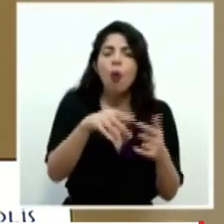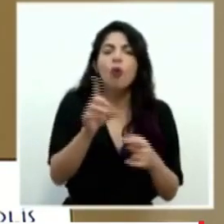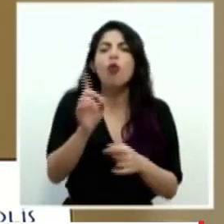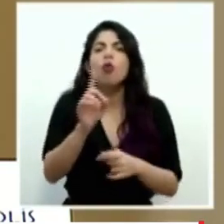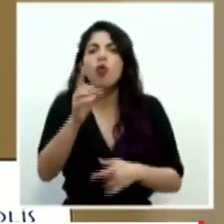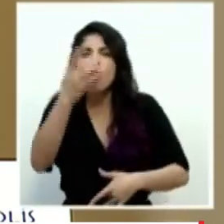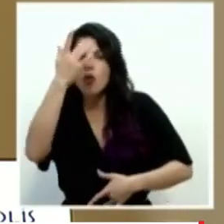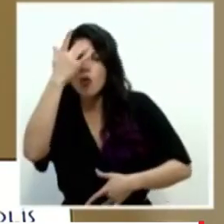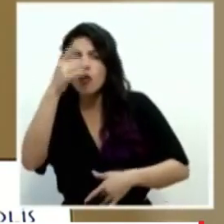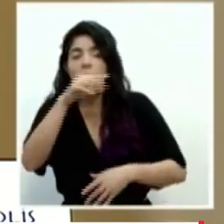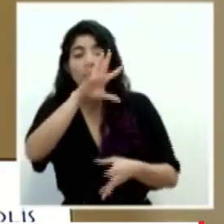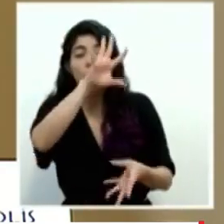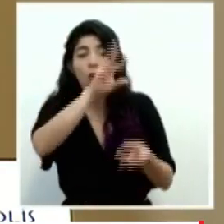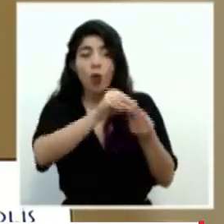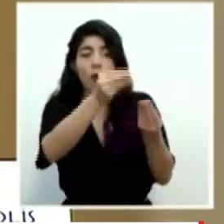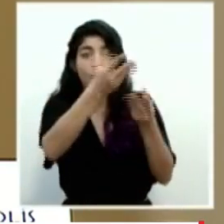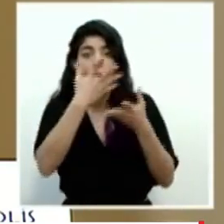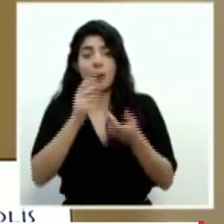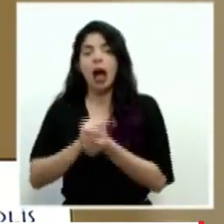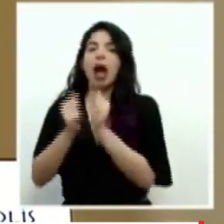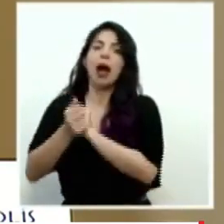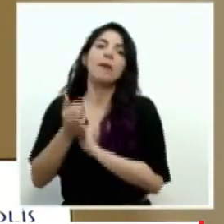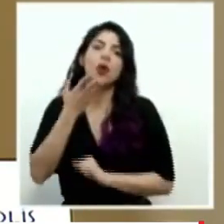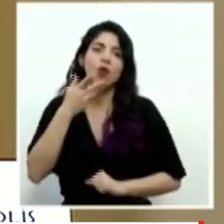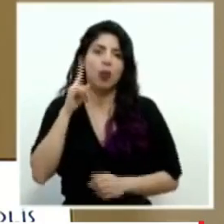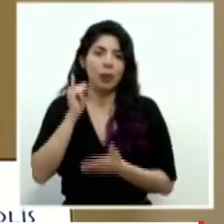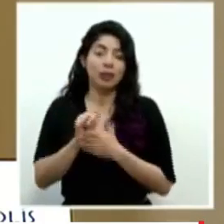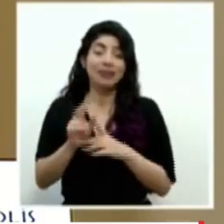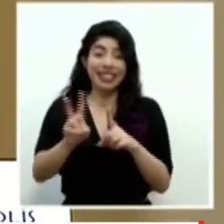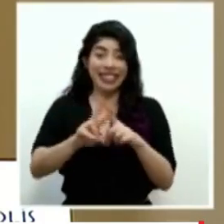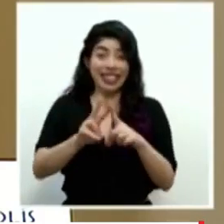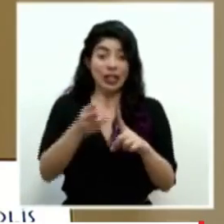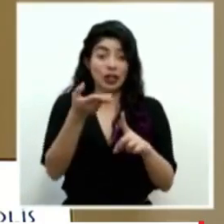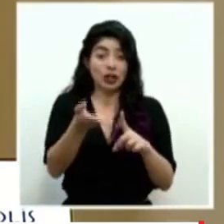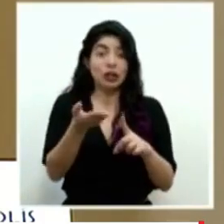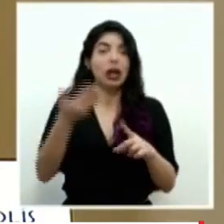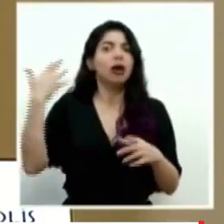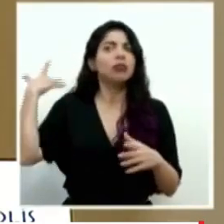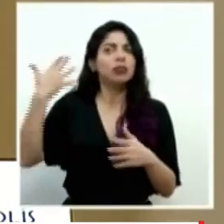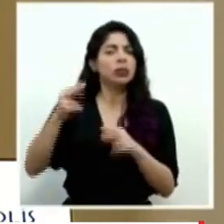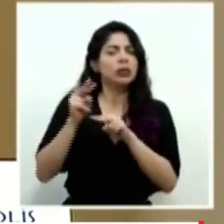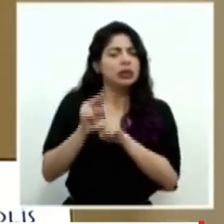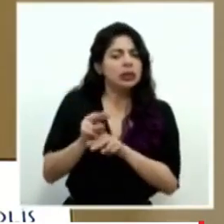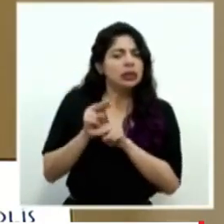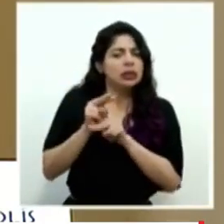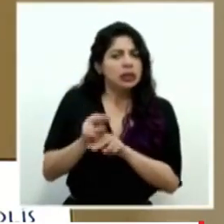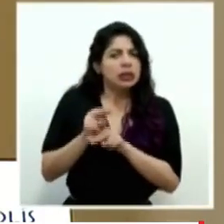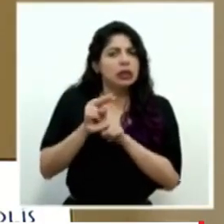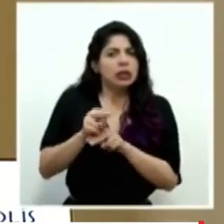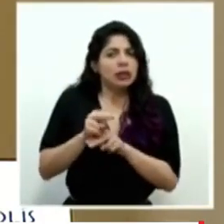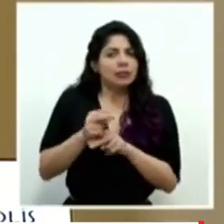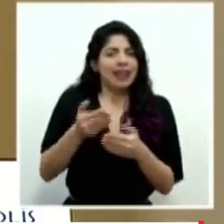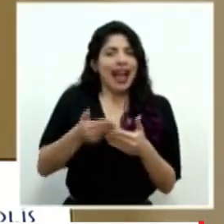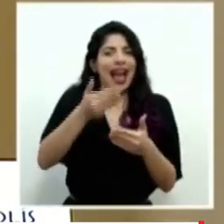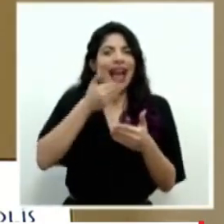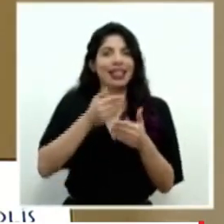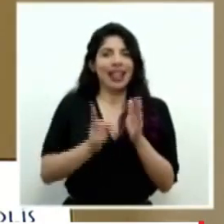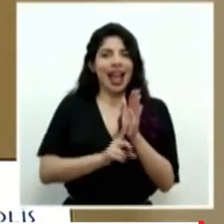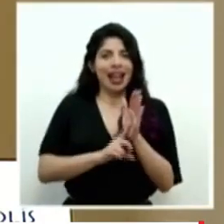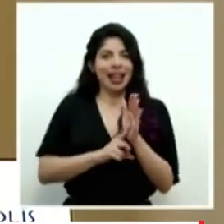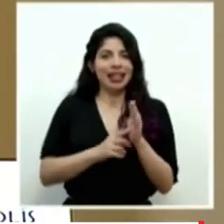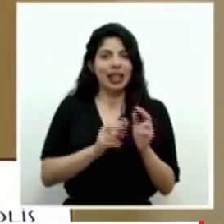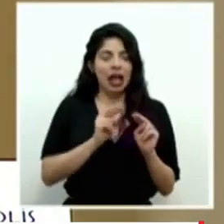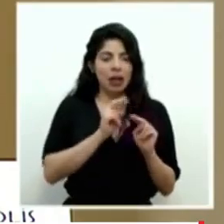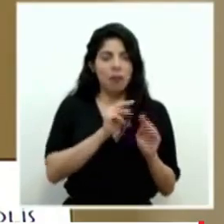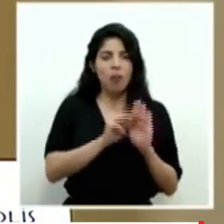están los casos, y sobre esa base se define el cambio de la alerta. Nicoya particularmente venía siendo observado dentro del modelo anticipado de alerta